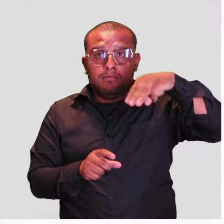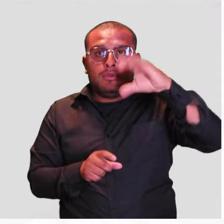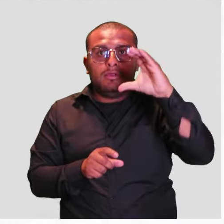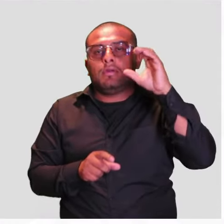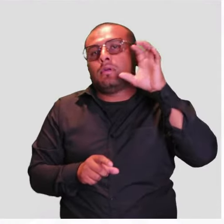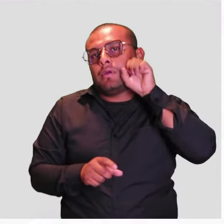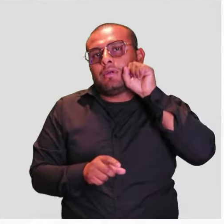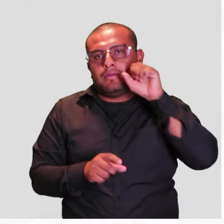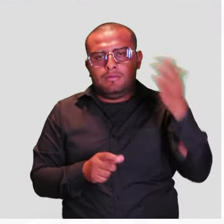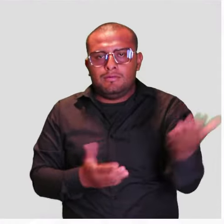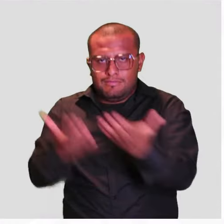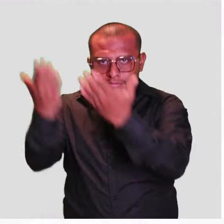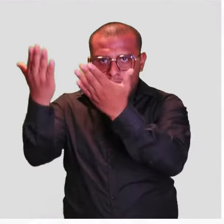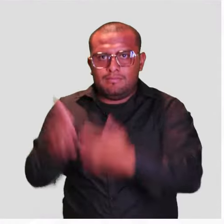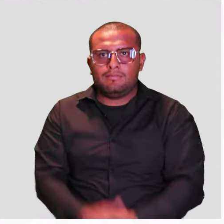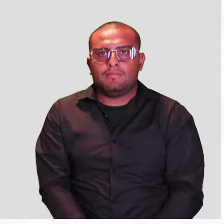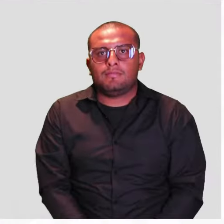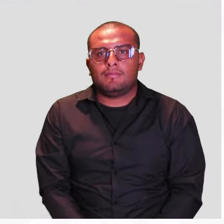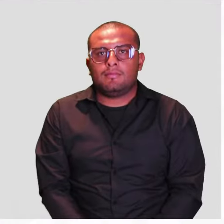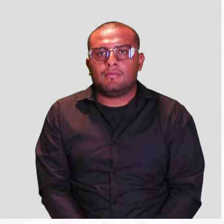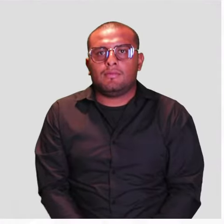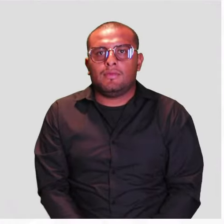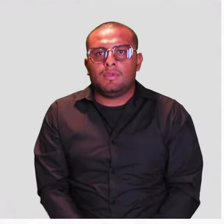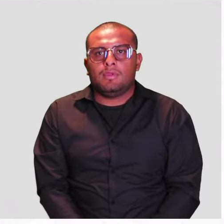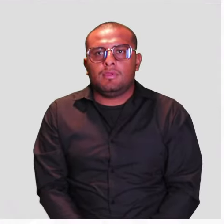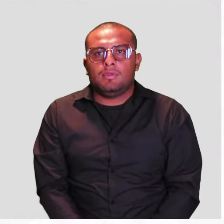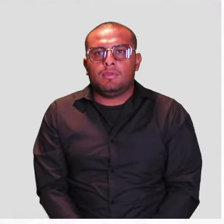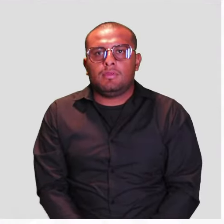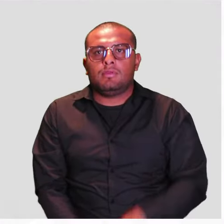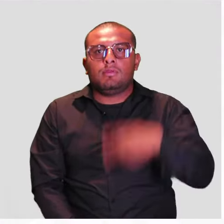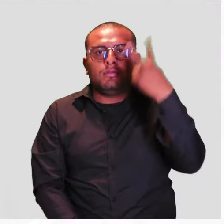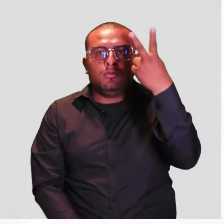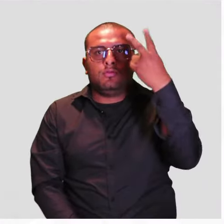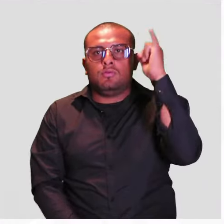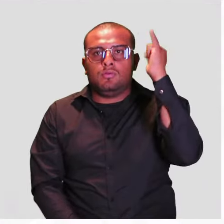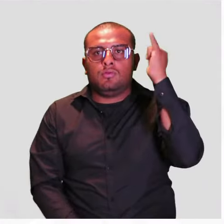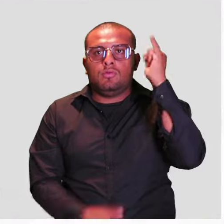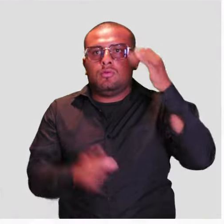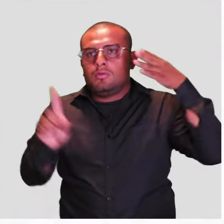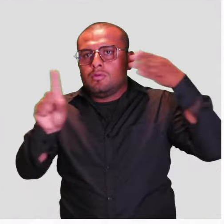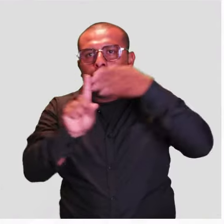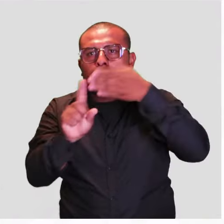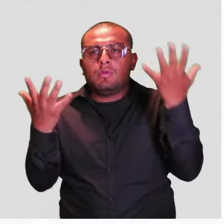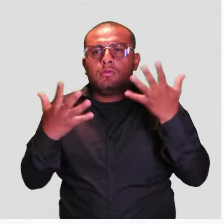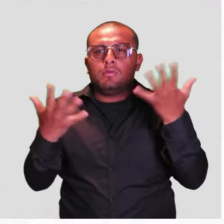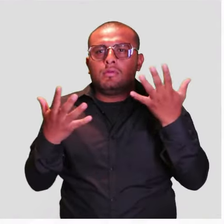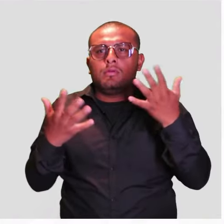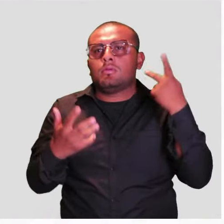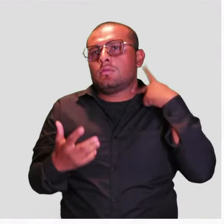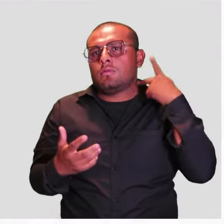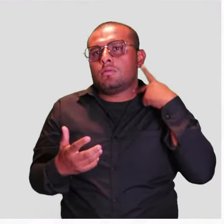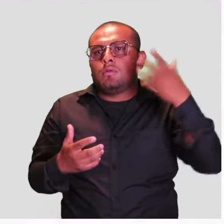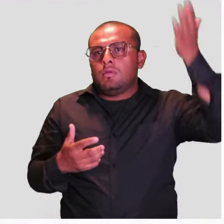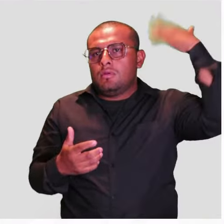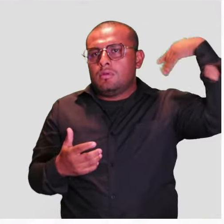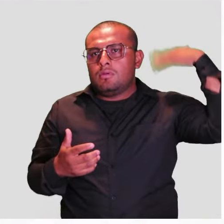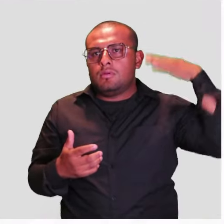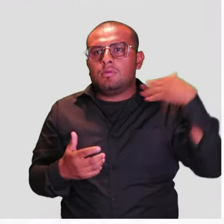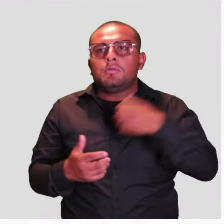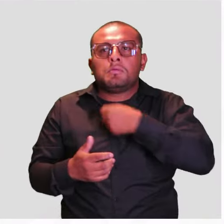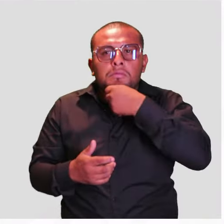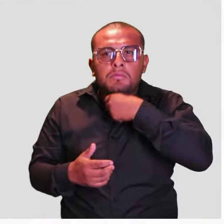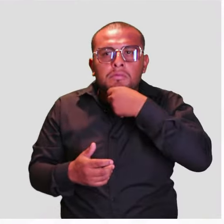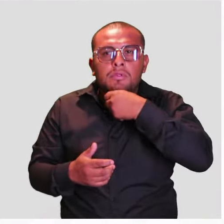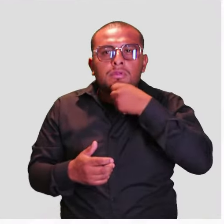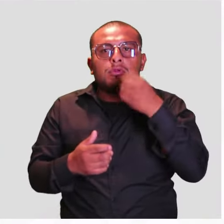final. Este 2 de junio tenemos una misión, sacar a la vieja política que ha gobernado por casi 9 años. No